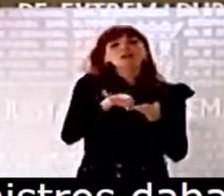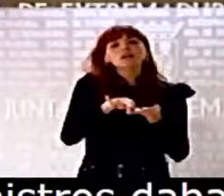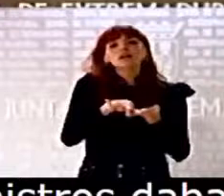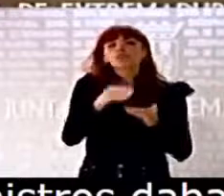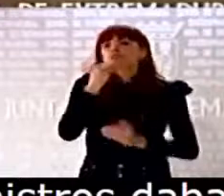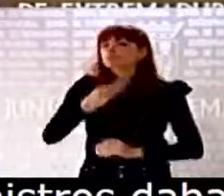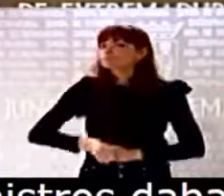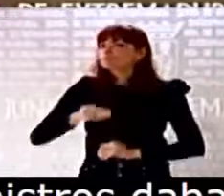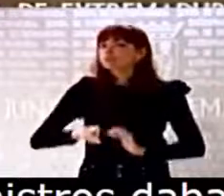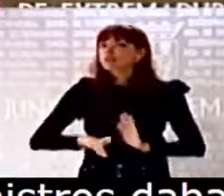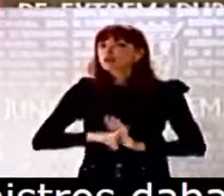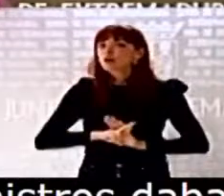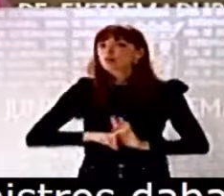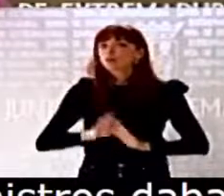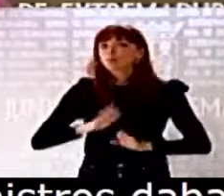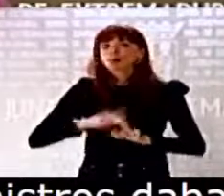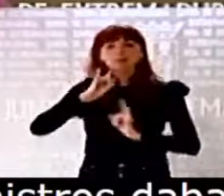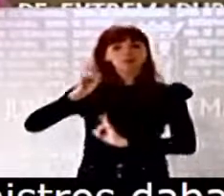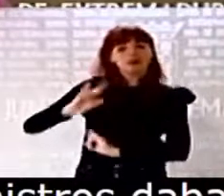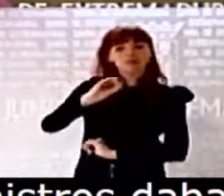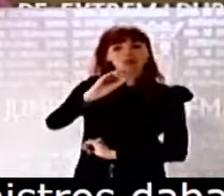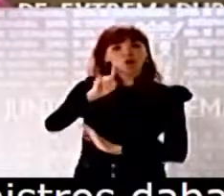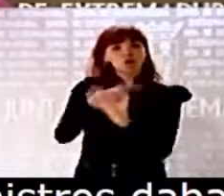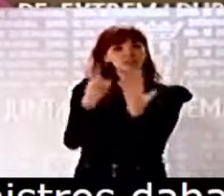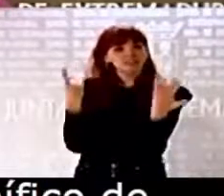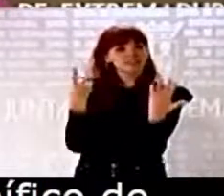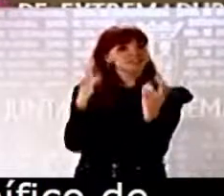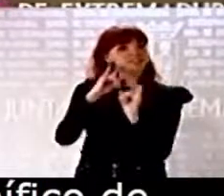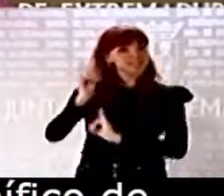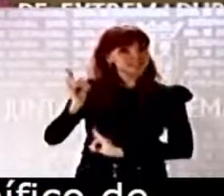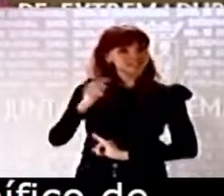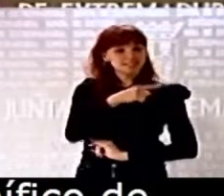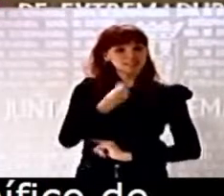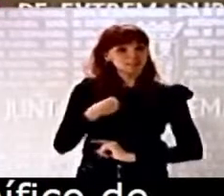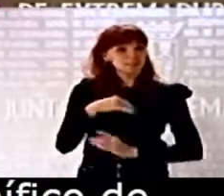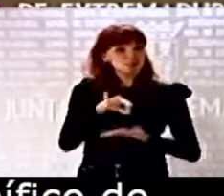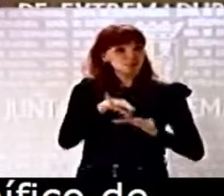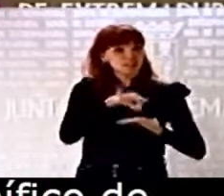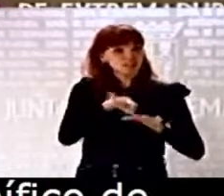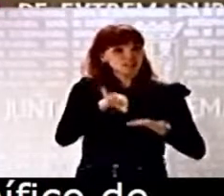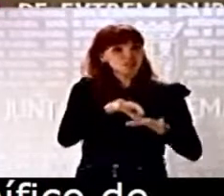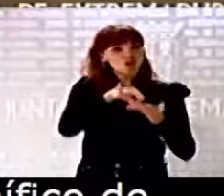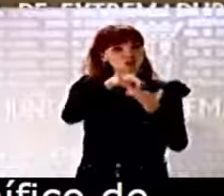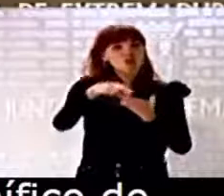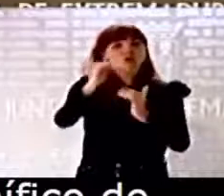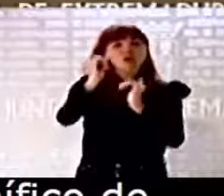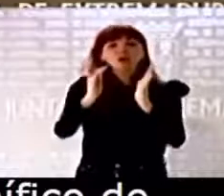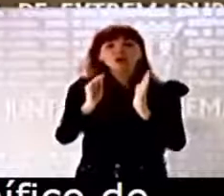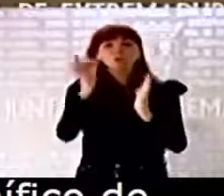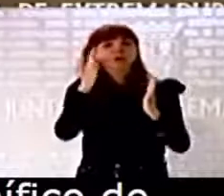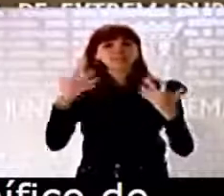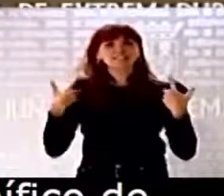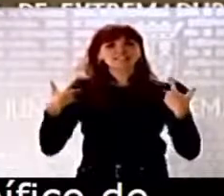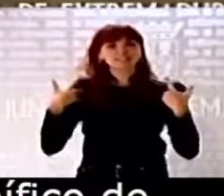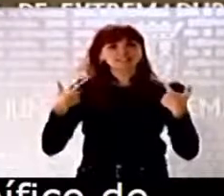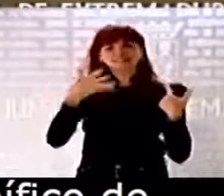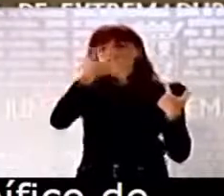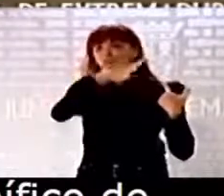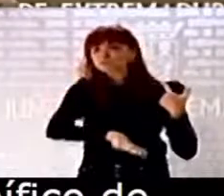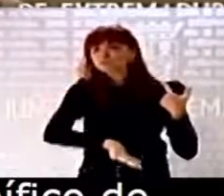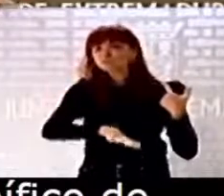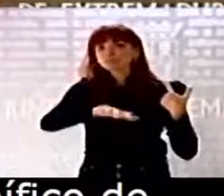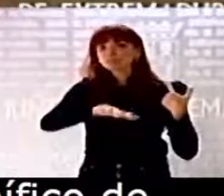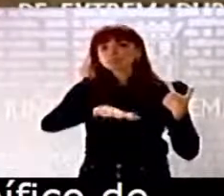magnífico instrumento de llamadas al 016, este servicio de atención a las mujeres víctimas de denuncia